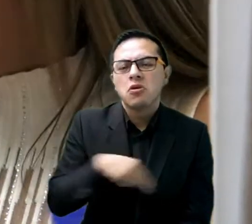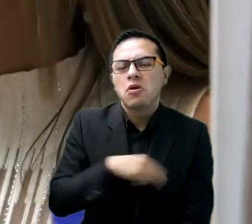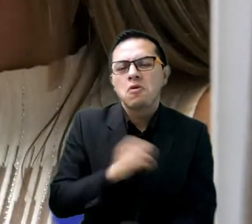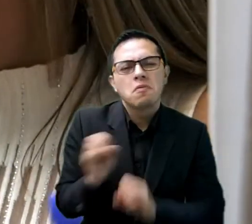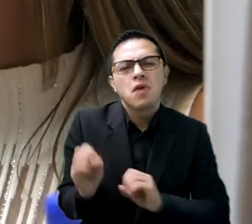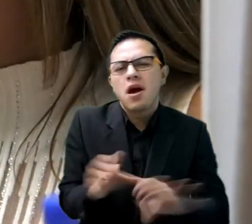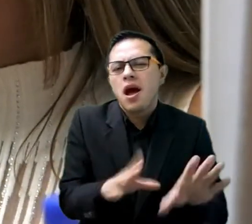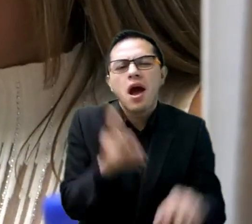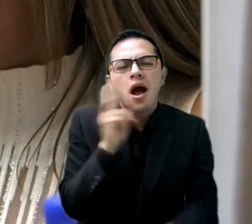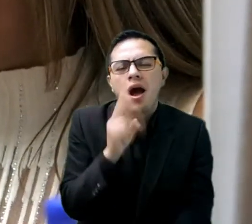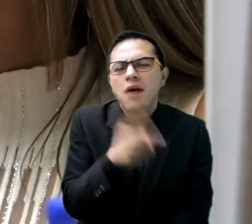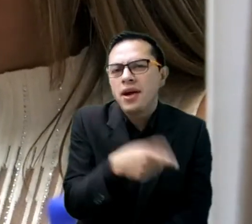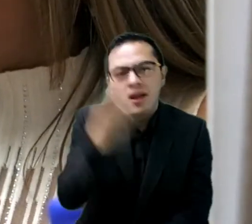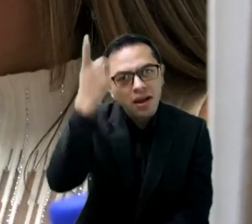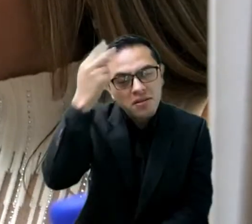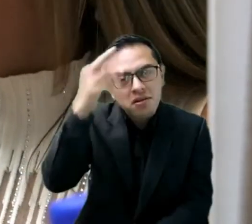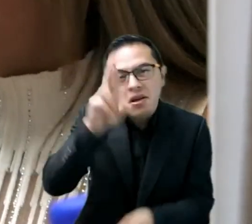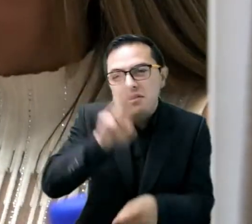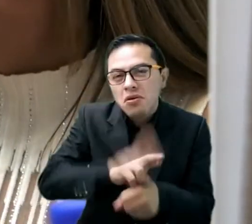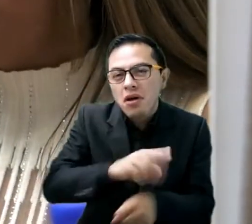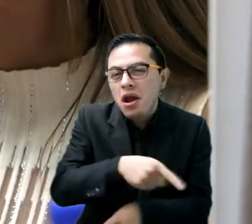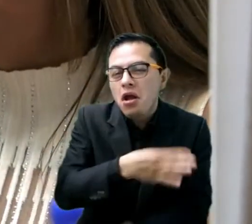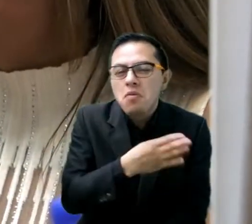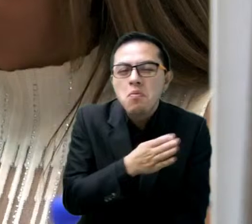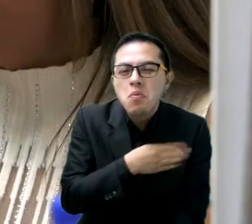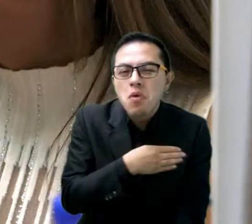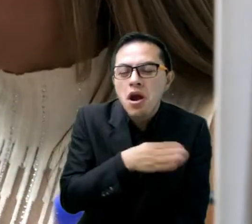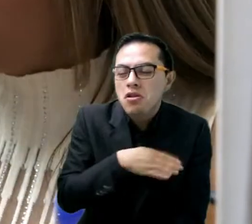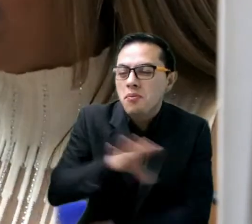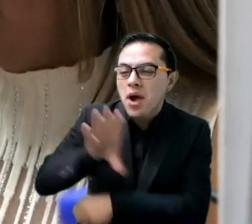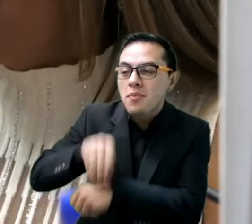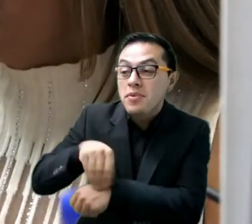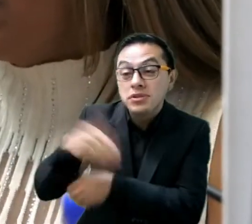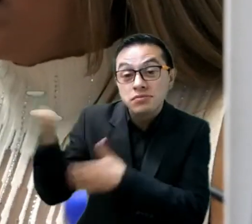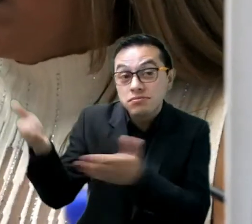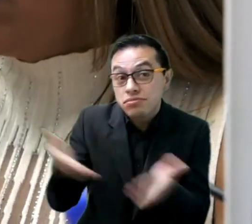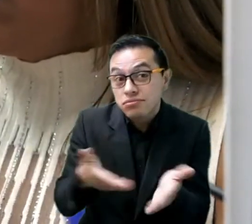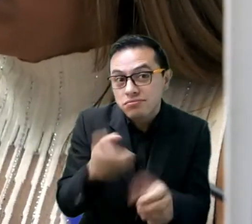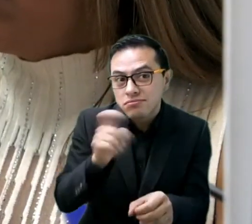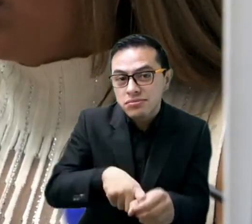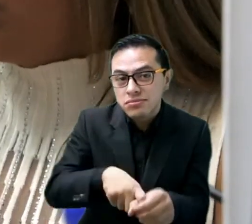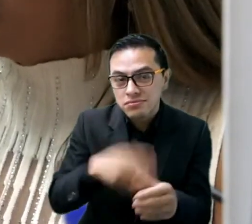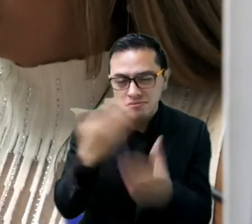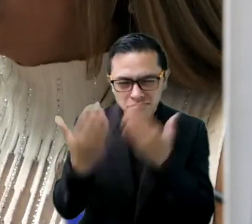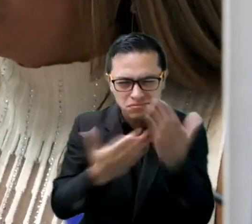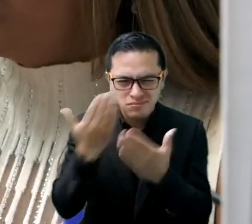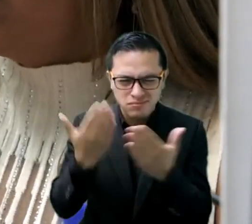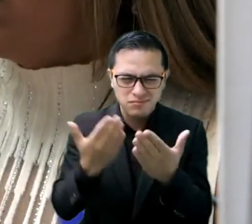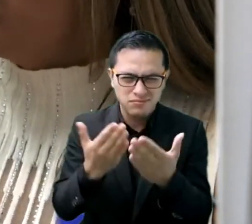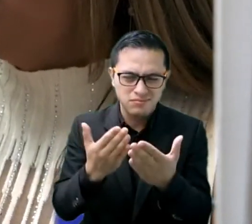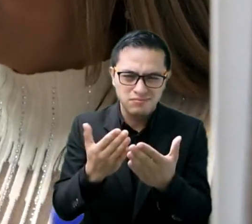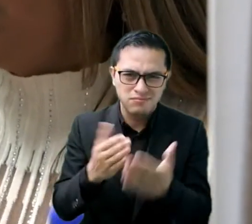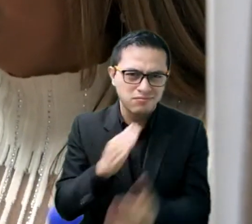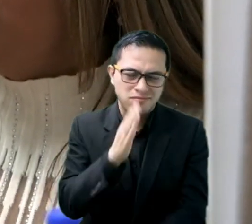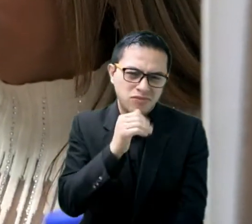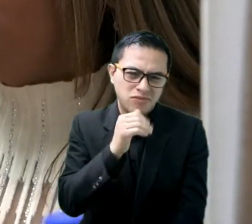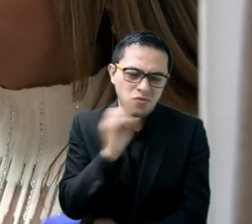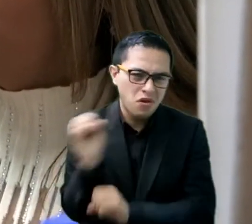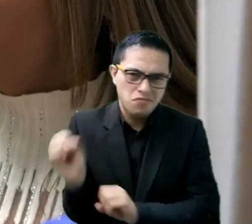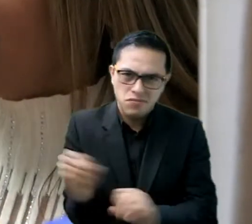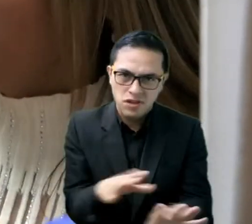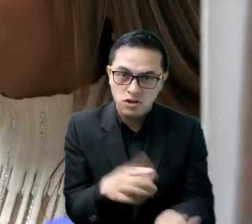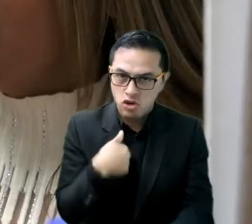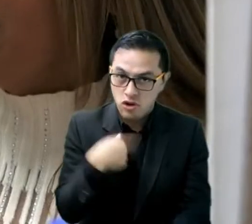o rectora el que le permita estudiar, por lo cual yo le pregunto, señor